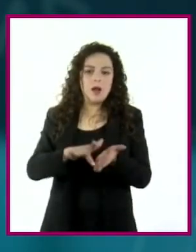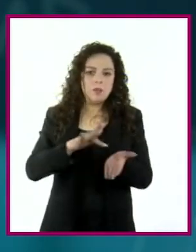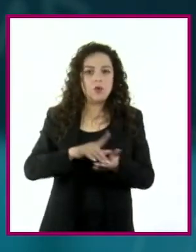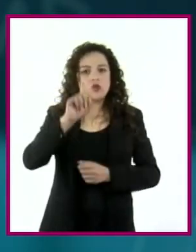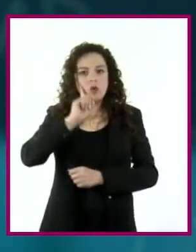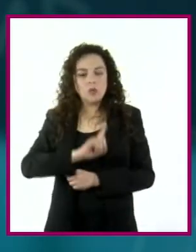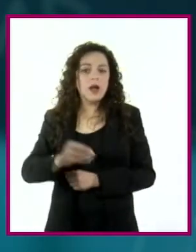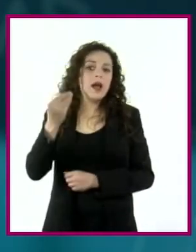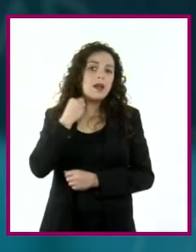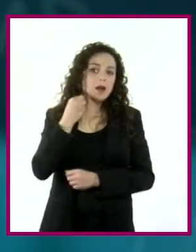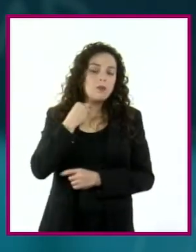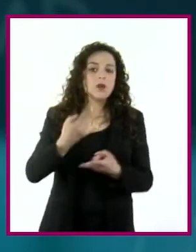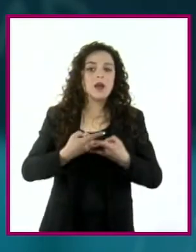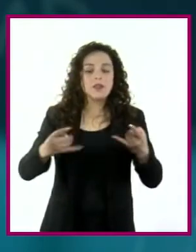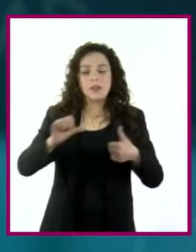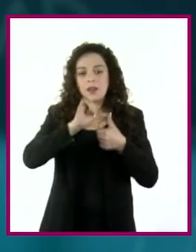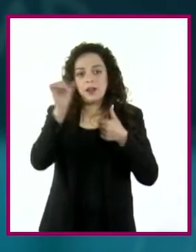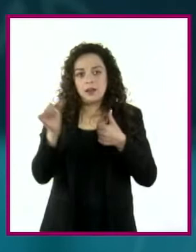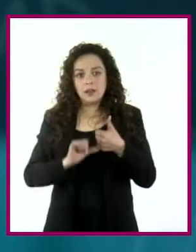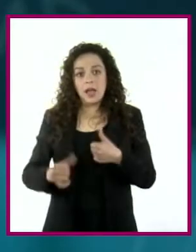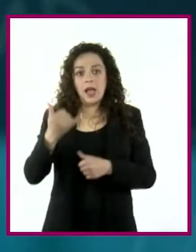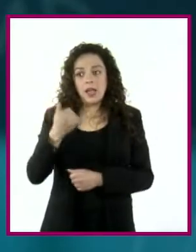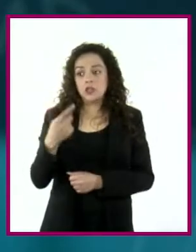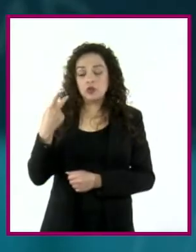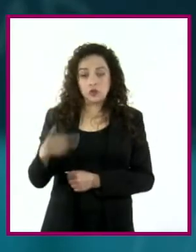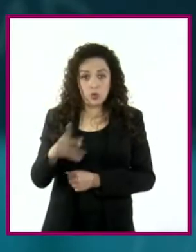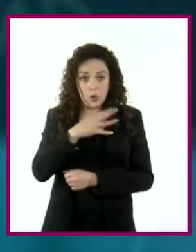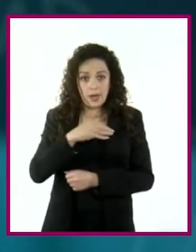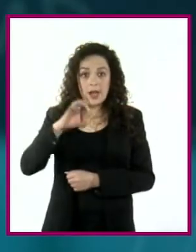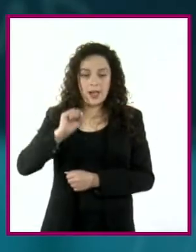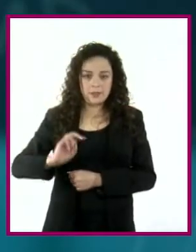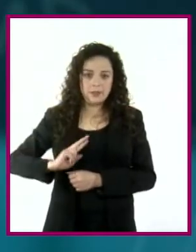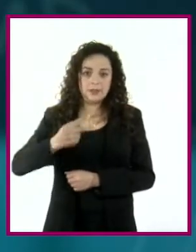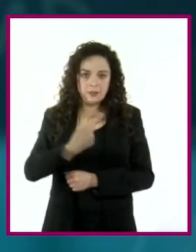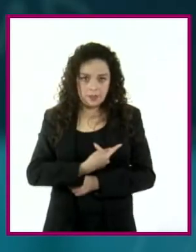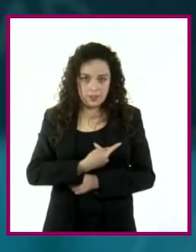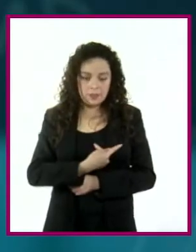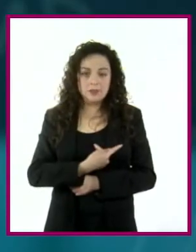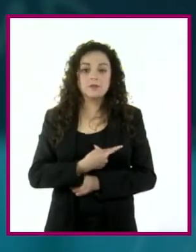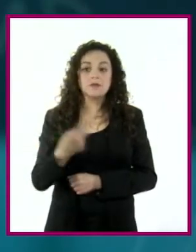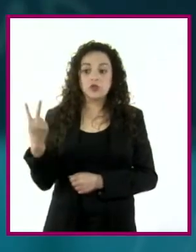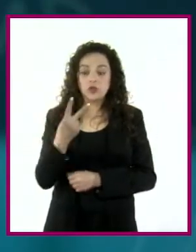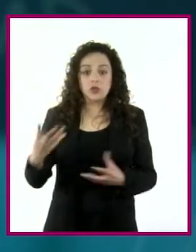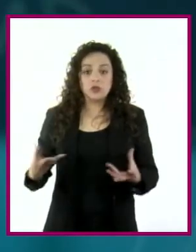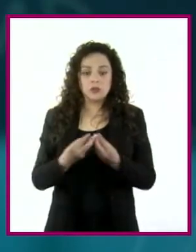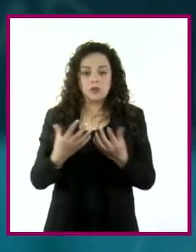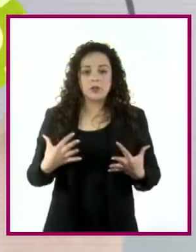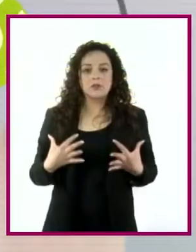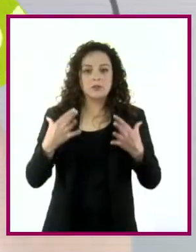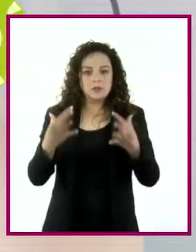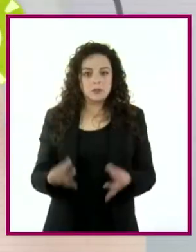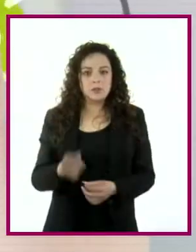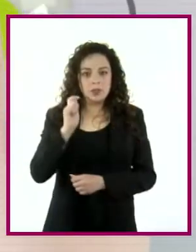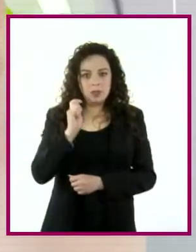abogada, historiadora del arte y madre de un chico trans. Juntos fundaron la asociación Infancias